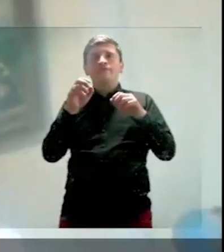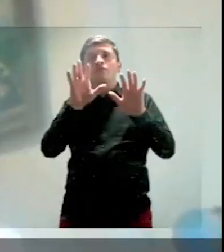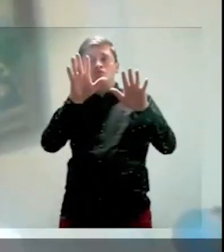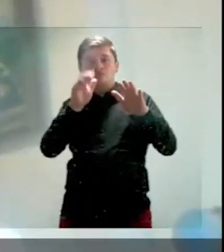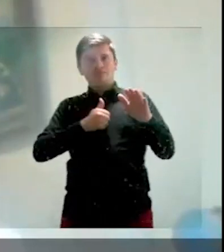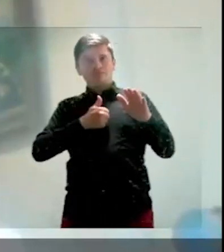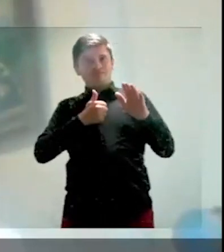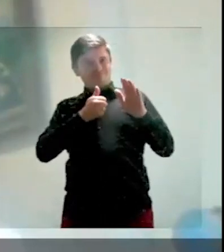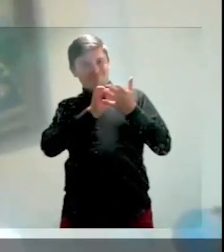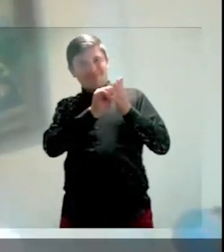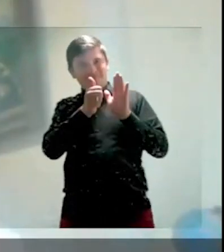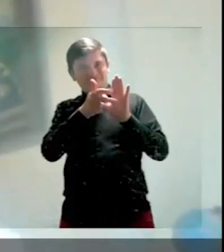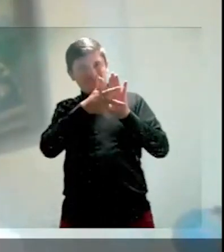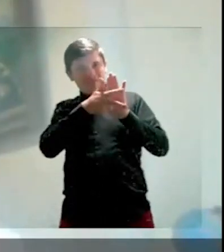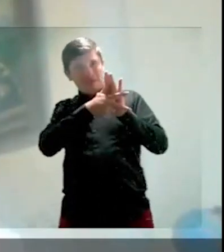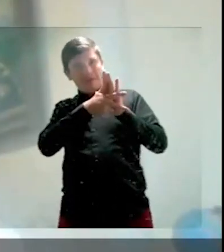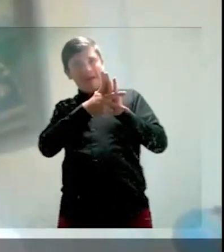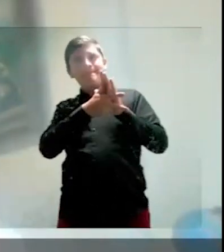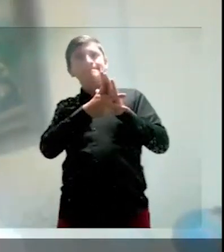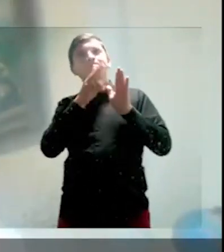la Constitución. Es decir,